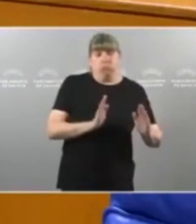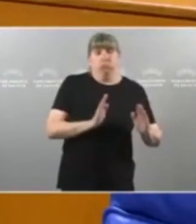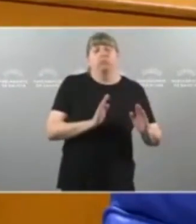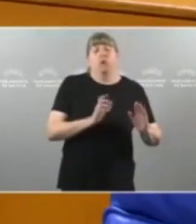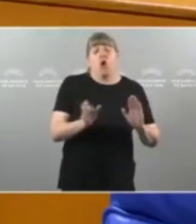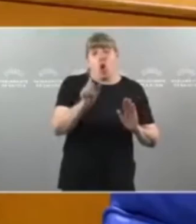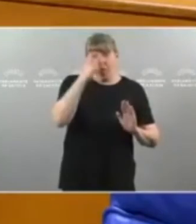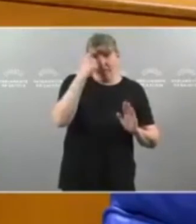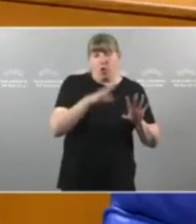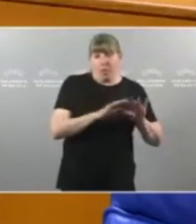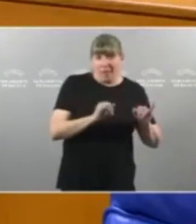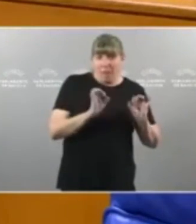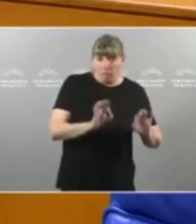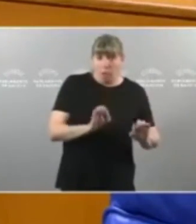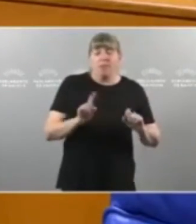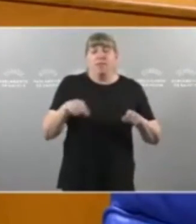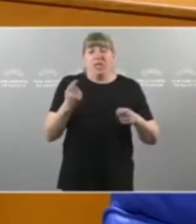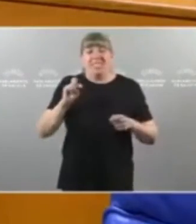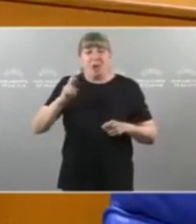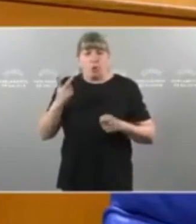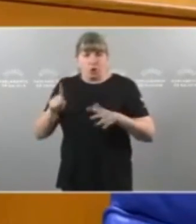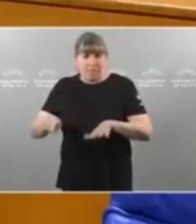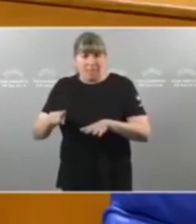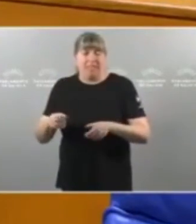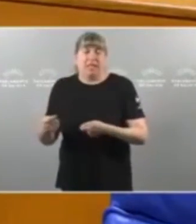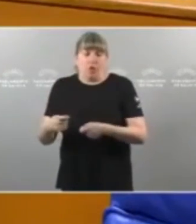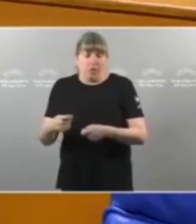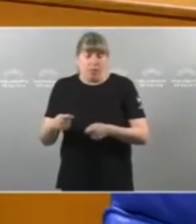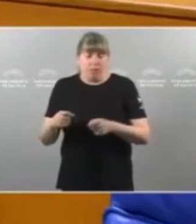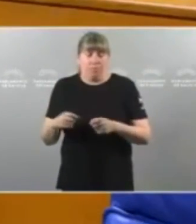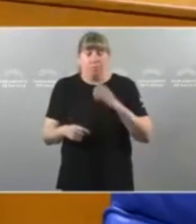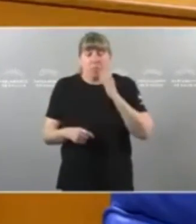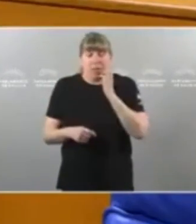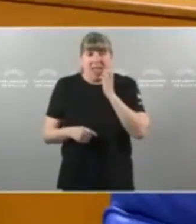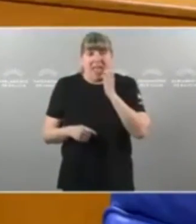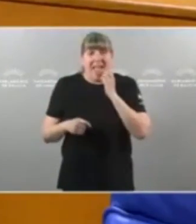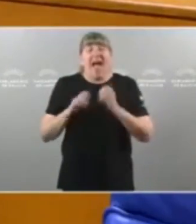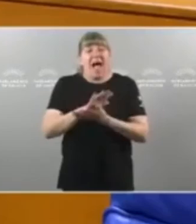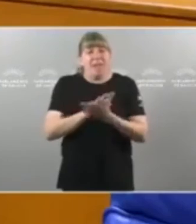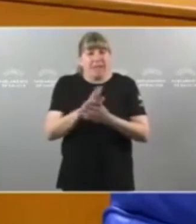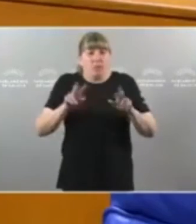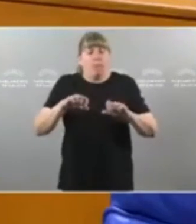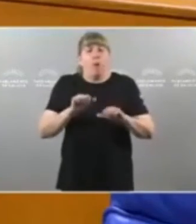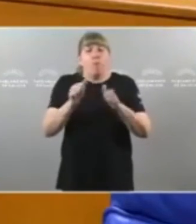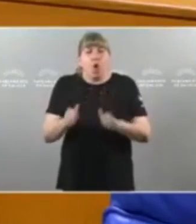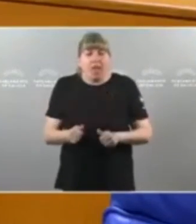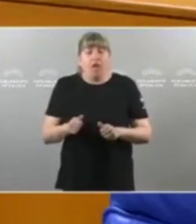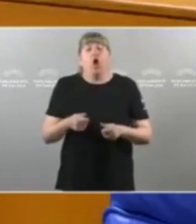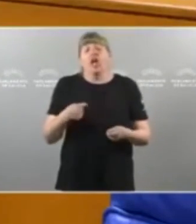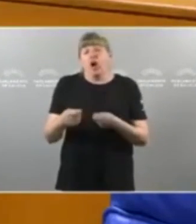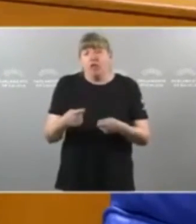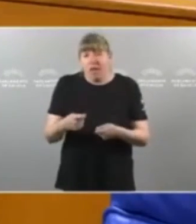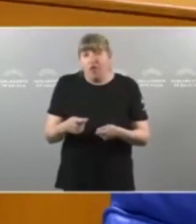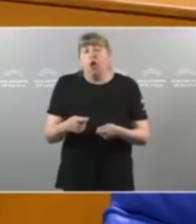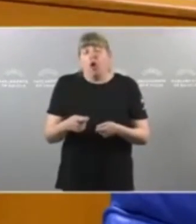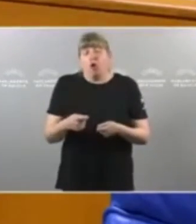compatibilidad faremos una mesa específica para tratar o modelo que queremos esa negociación también se va a Elevar a cabo se